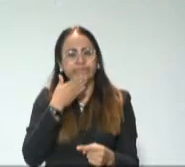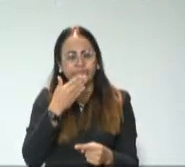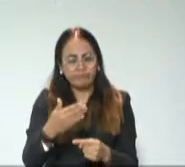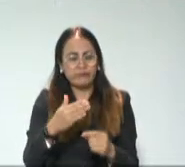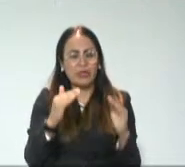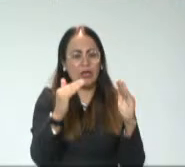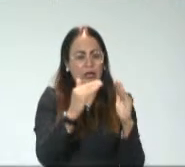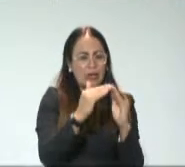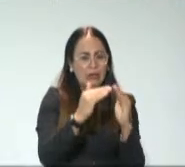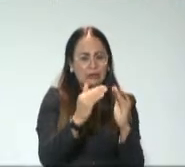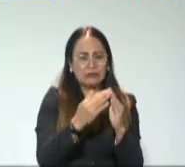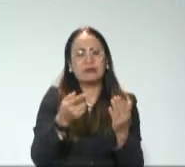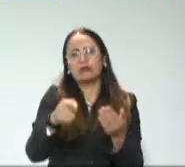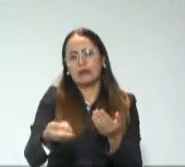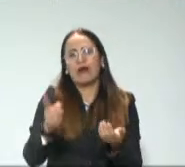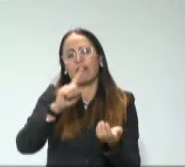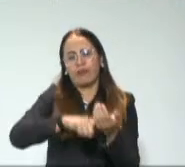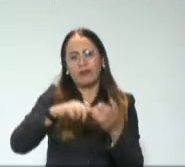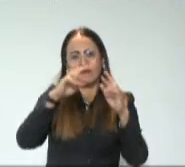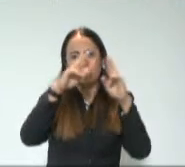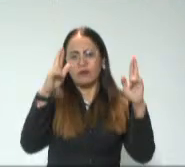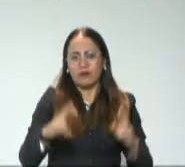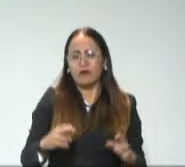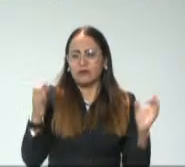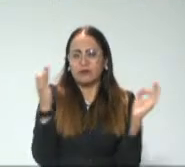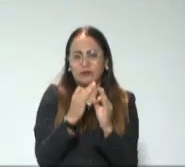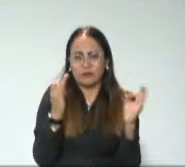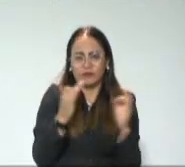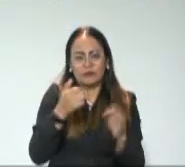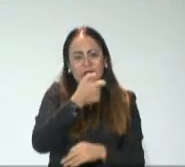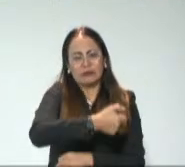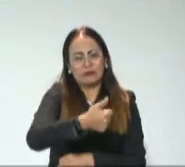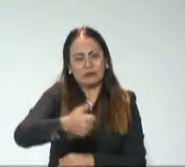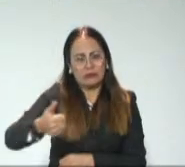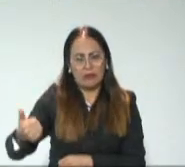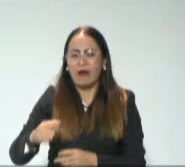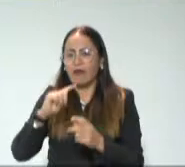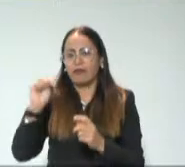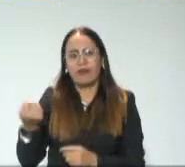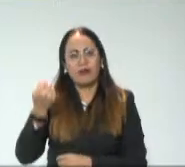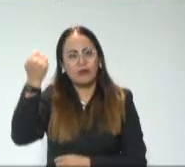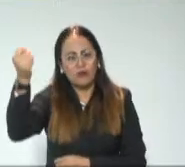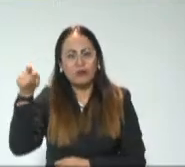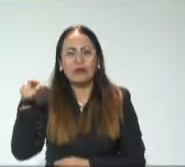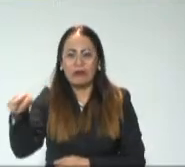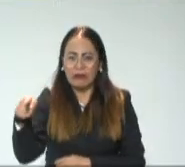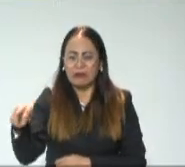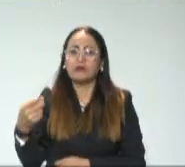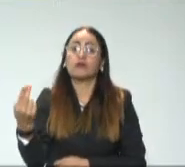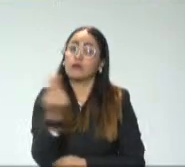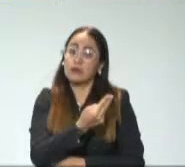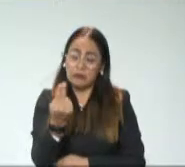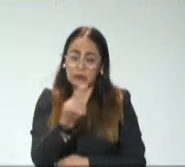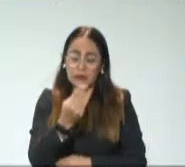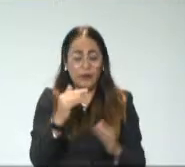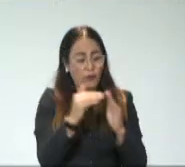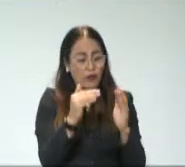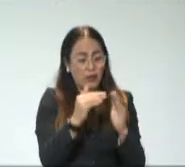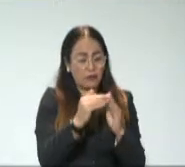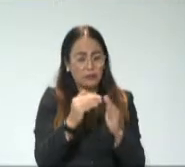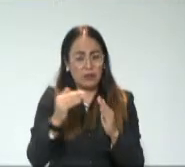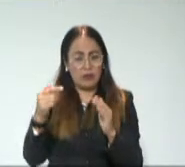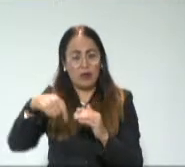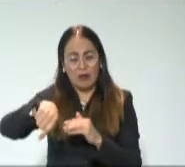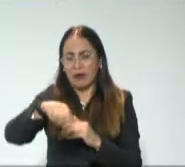de los refrigeradores las neveras como una tecnología digamos completamente dominante o presente no en